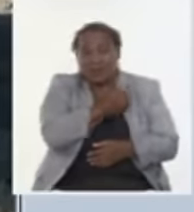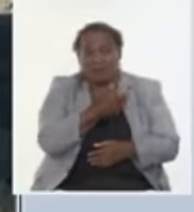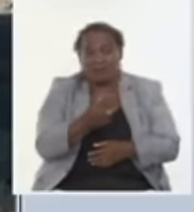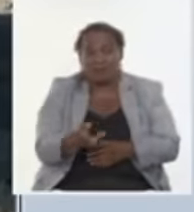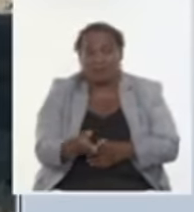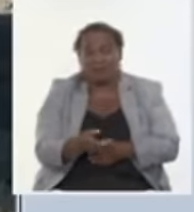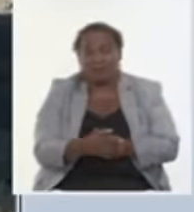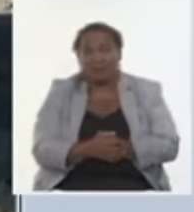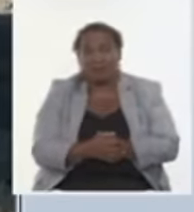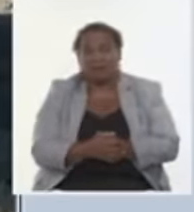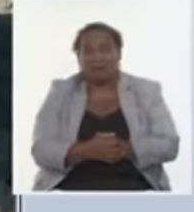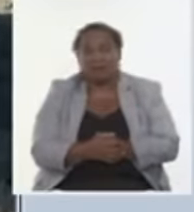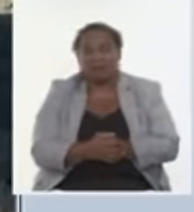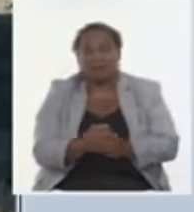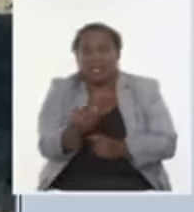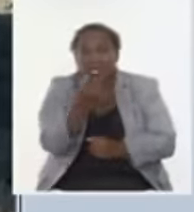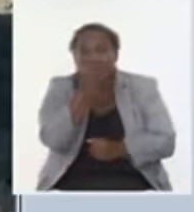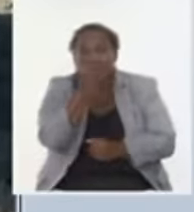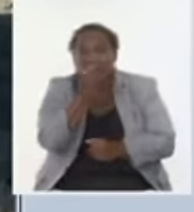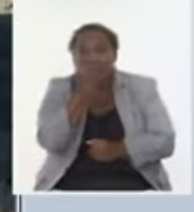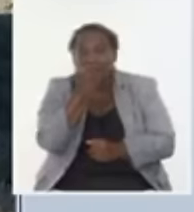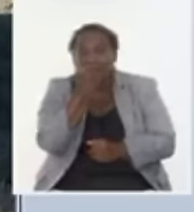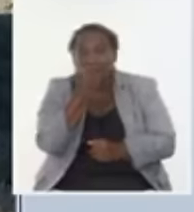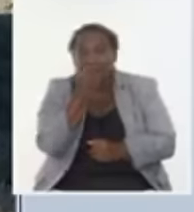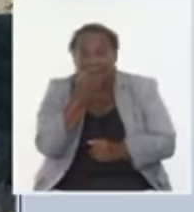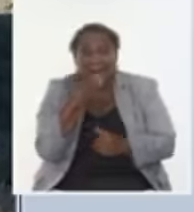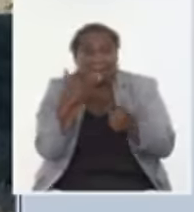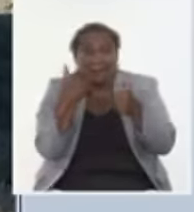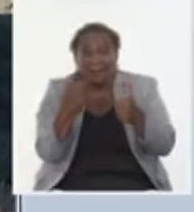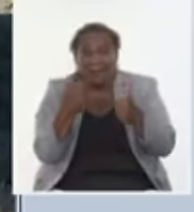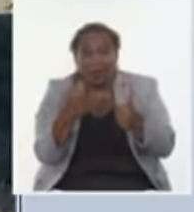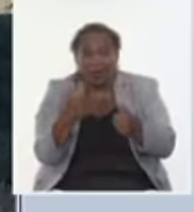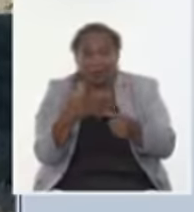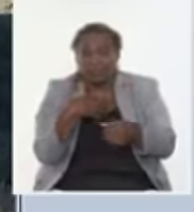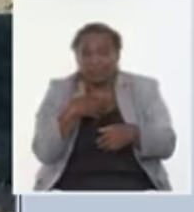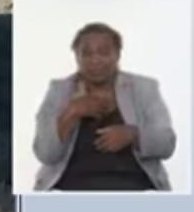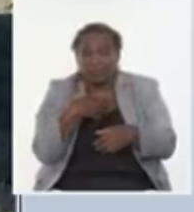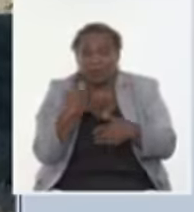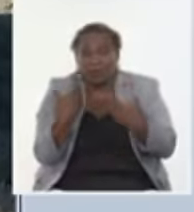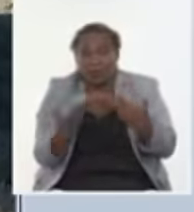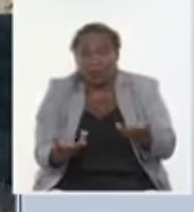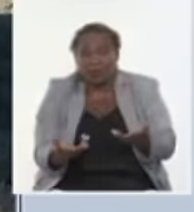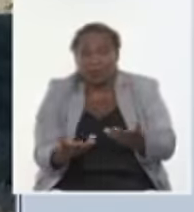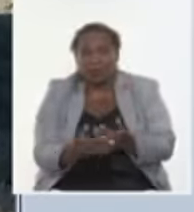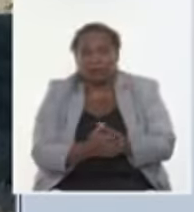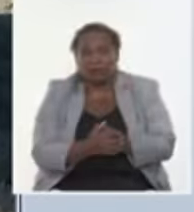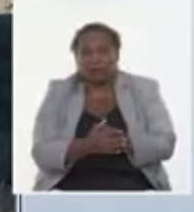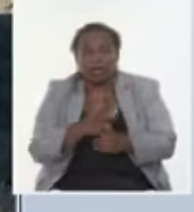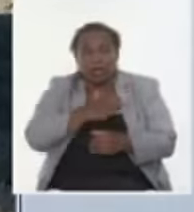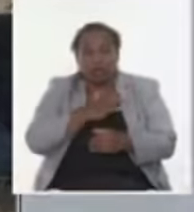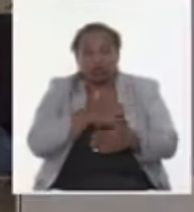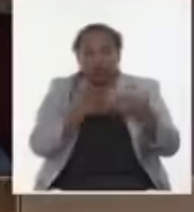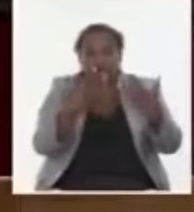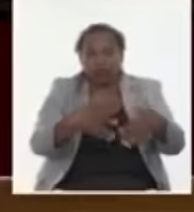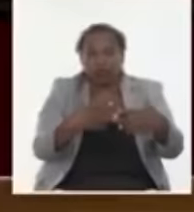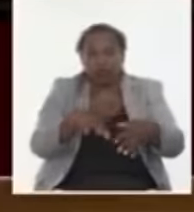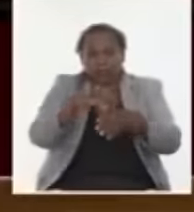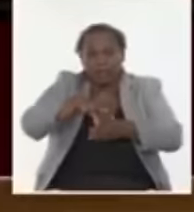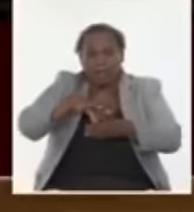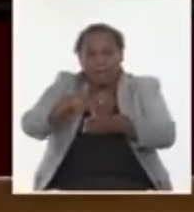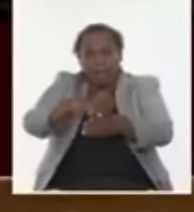que los alimentos más seguros con que podamos contar son los que seamos capaces de